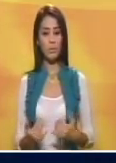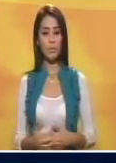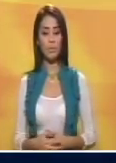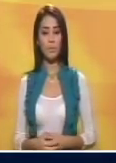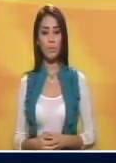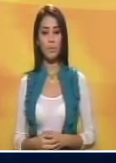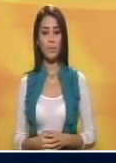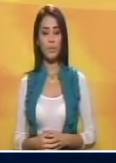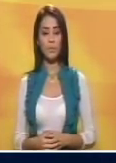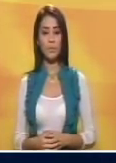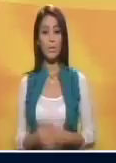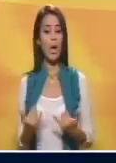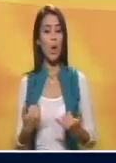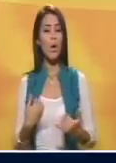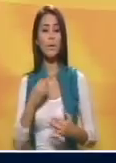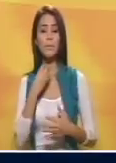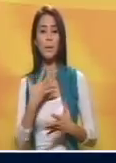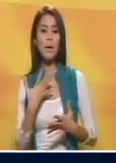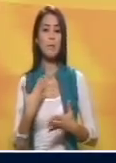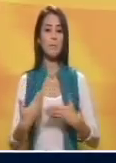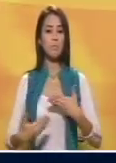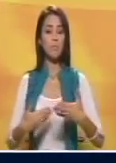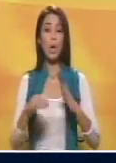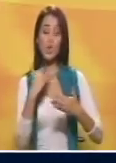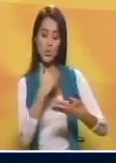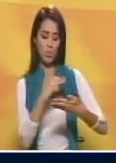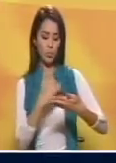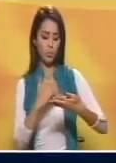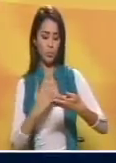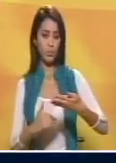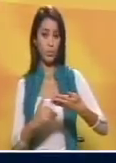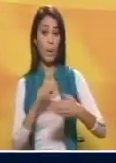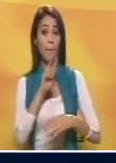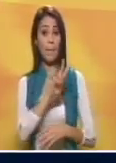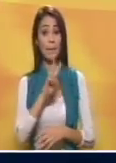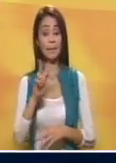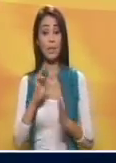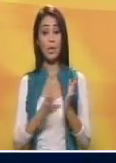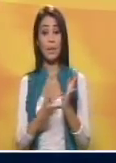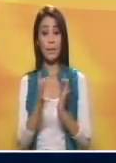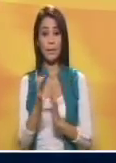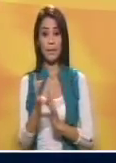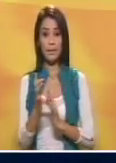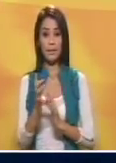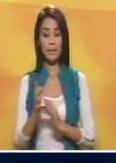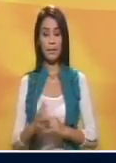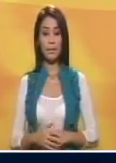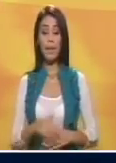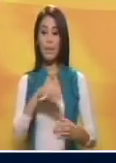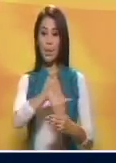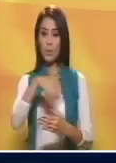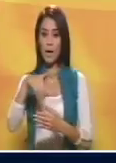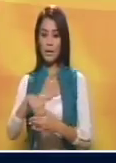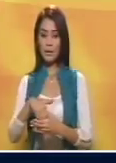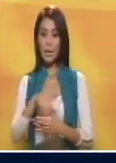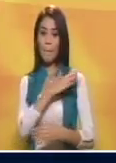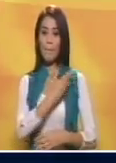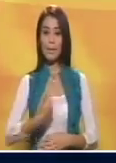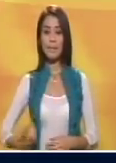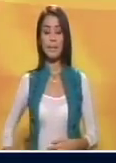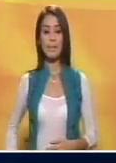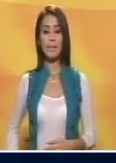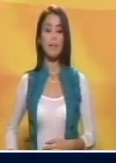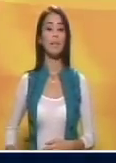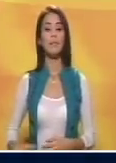sumamente avanzado. Nosotros tenemos un cronograma para el 22 de abril de una elección presidencial, que